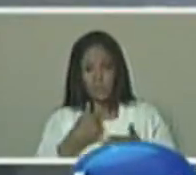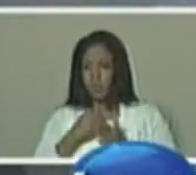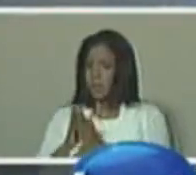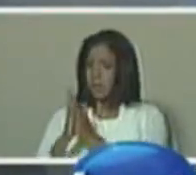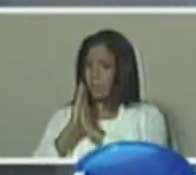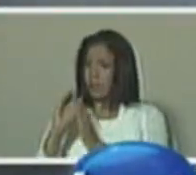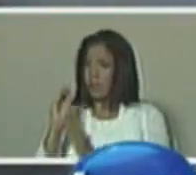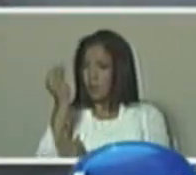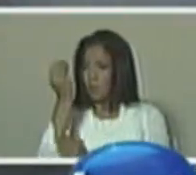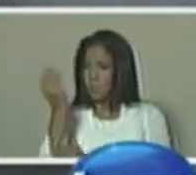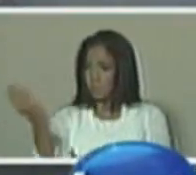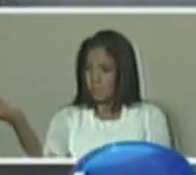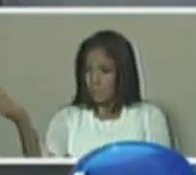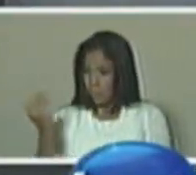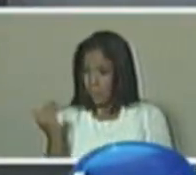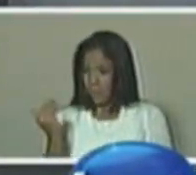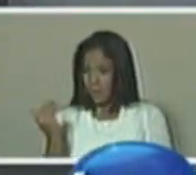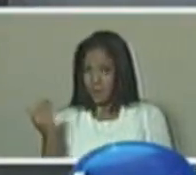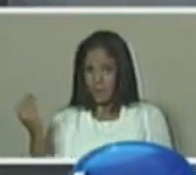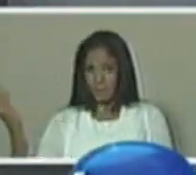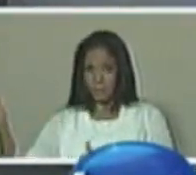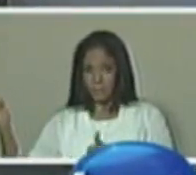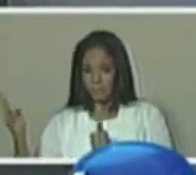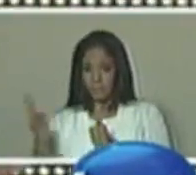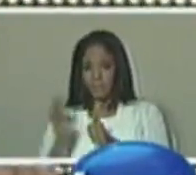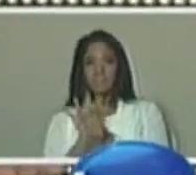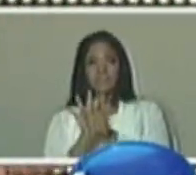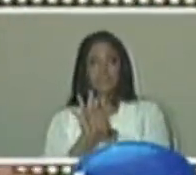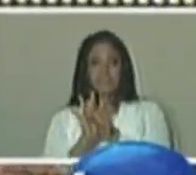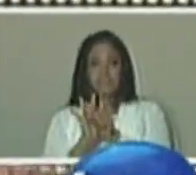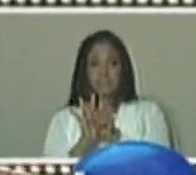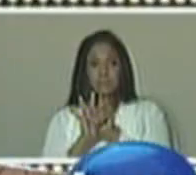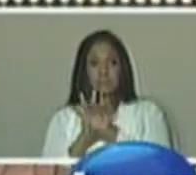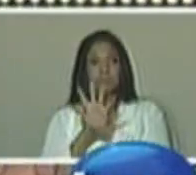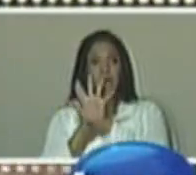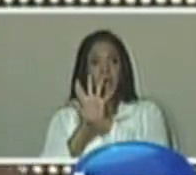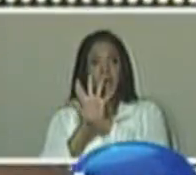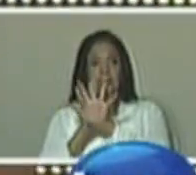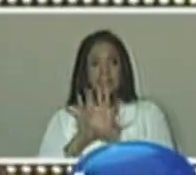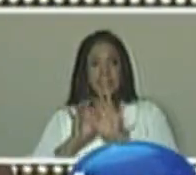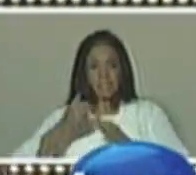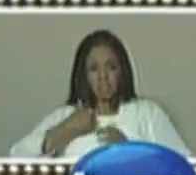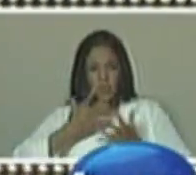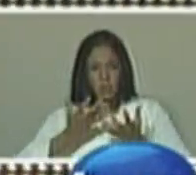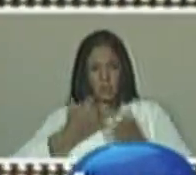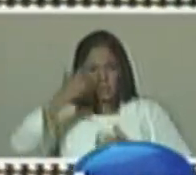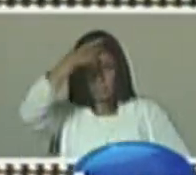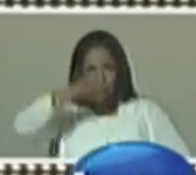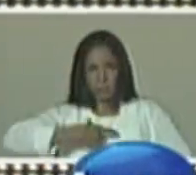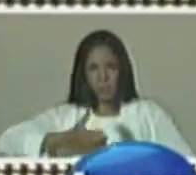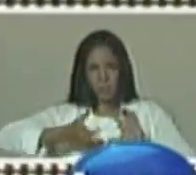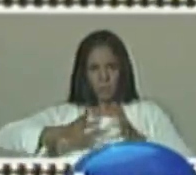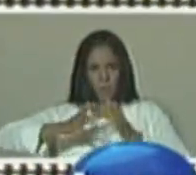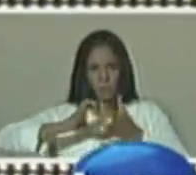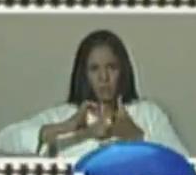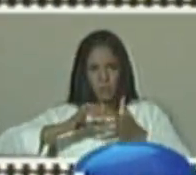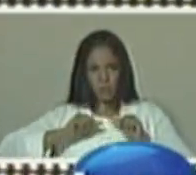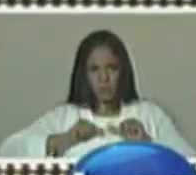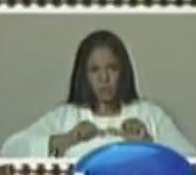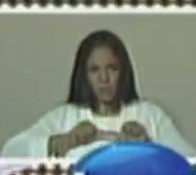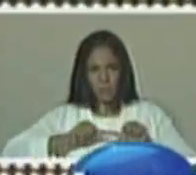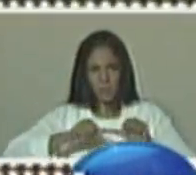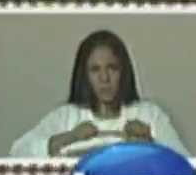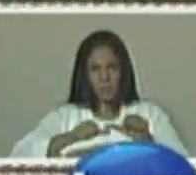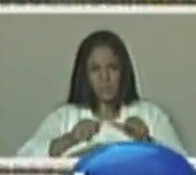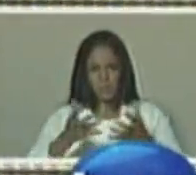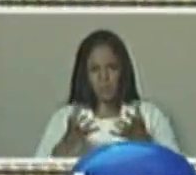se acerquen y contribuyan junto a mí. Quiero ser ese motor, ese ejemplo, ese modelo a seguir. Es